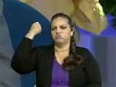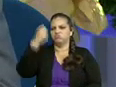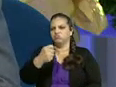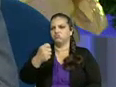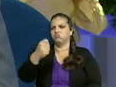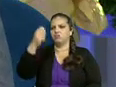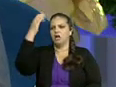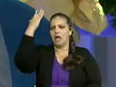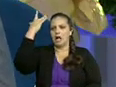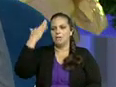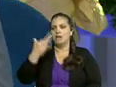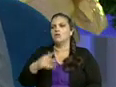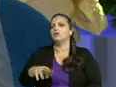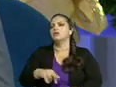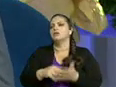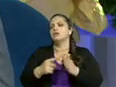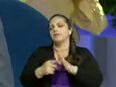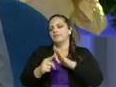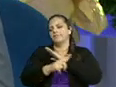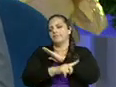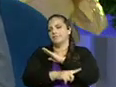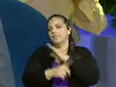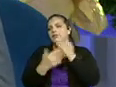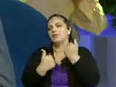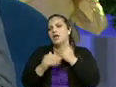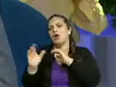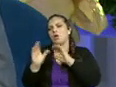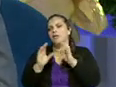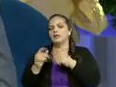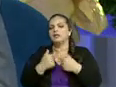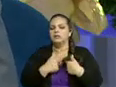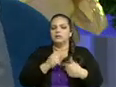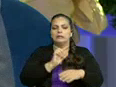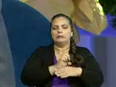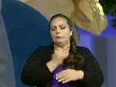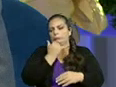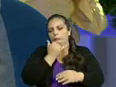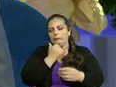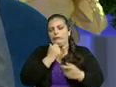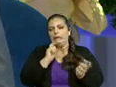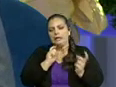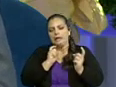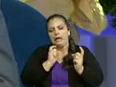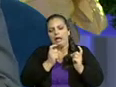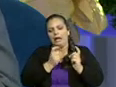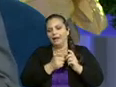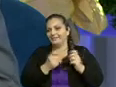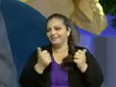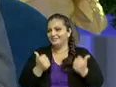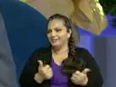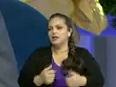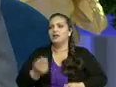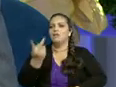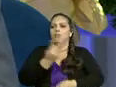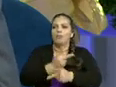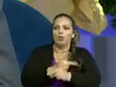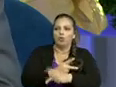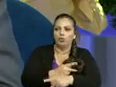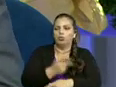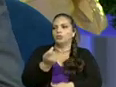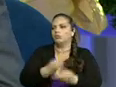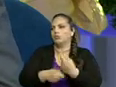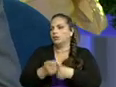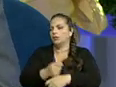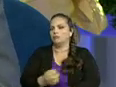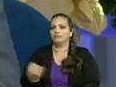presentado ya cuál es la hoja de ruta y el plan de trabajo que el Ecuador se compromete con la Unión Europea. Es simplemente, Luisa,